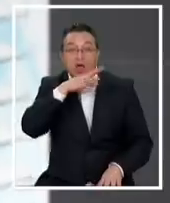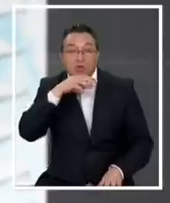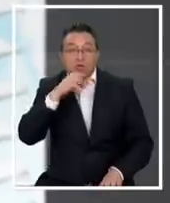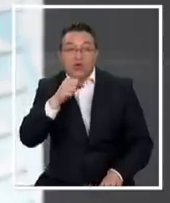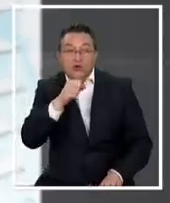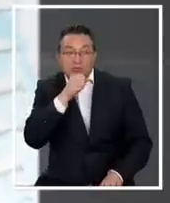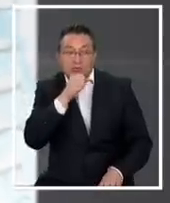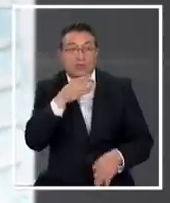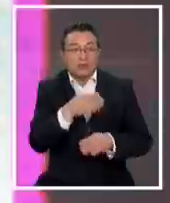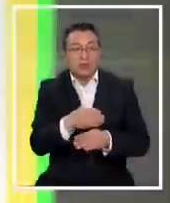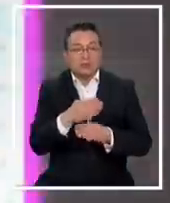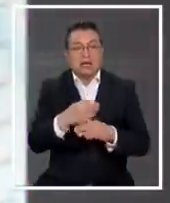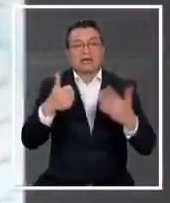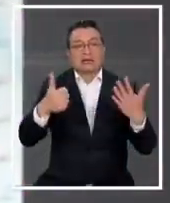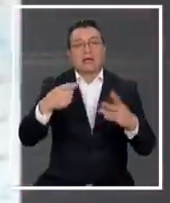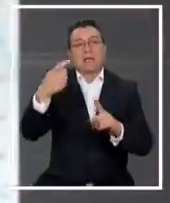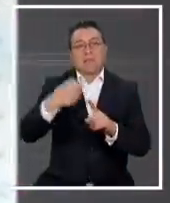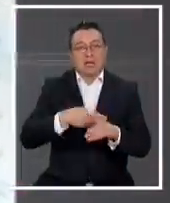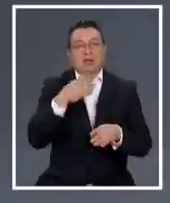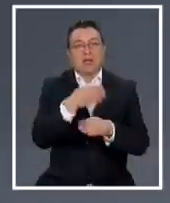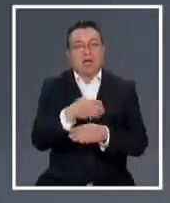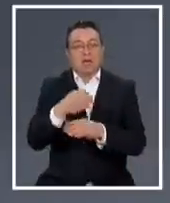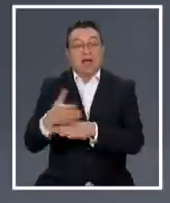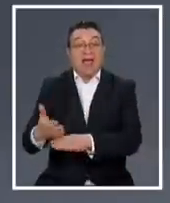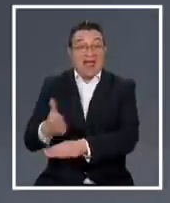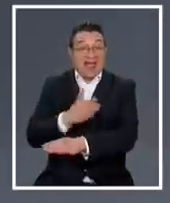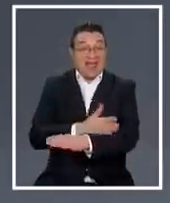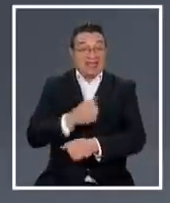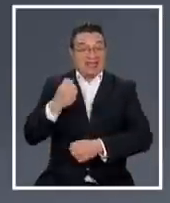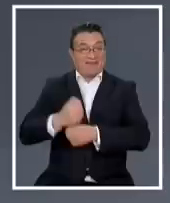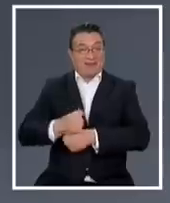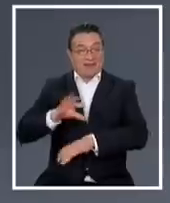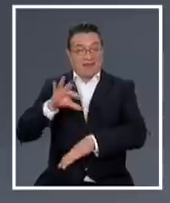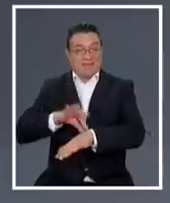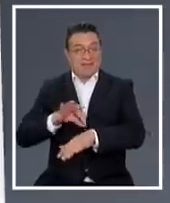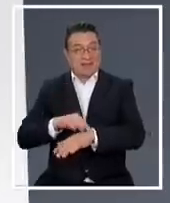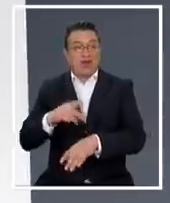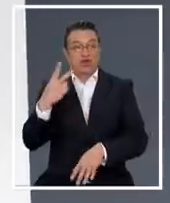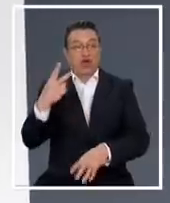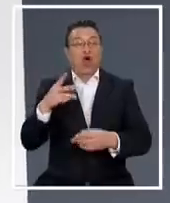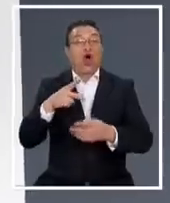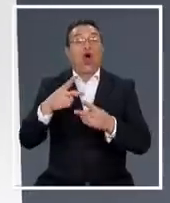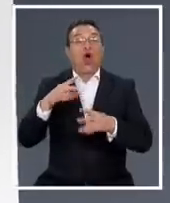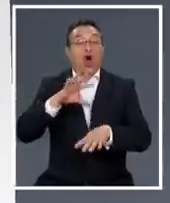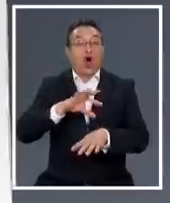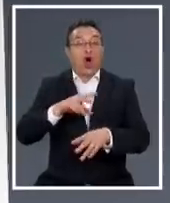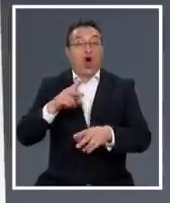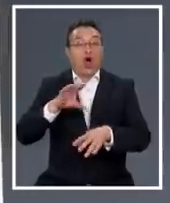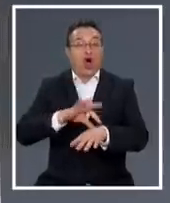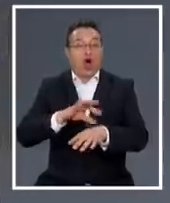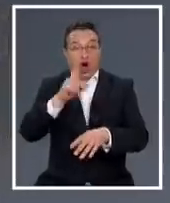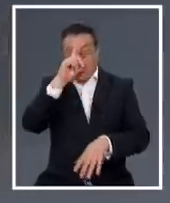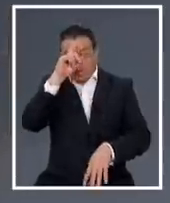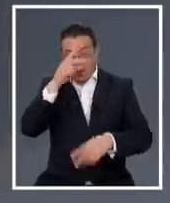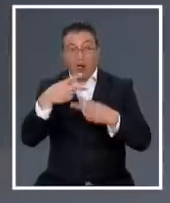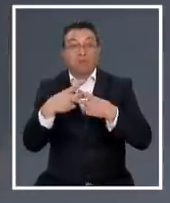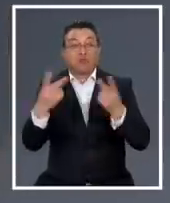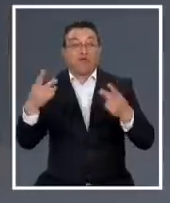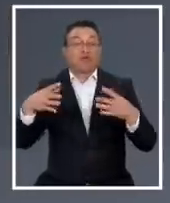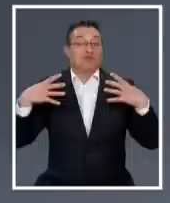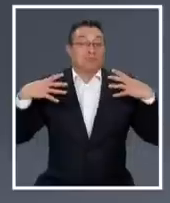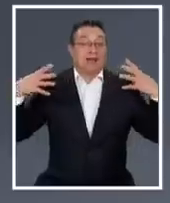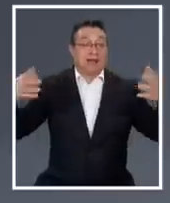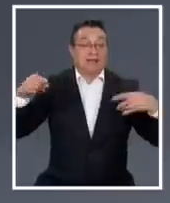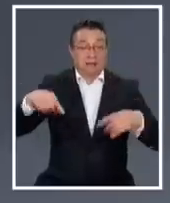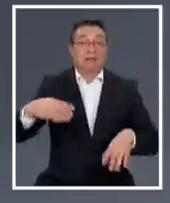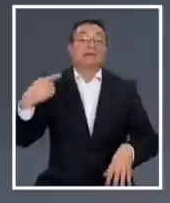mayores por al menos 6 meses. Antes trabajó de médico en 2 de los hospitales públicos más grandes del país, en medio de la emergencia